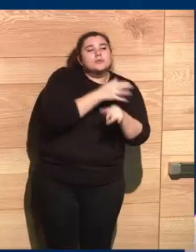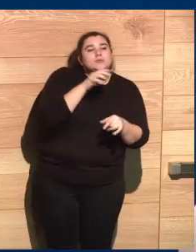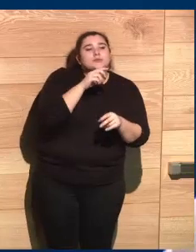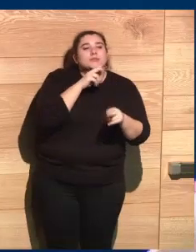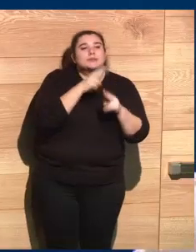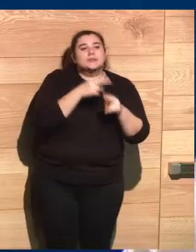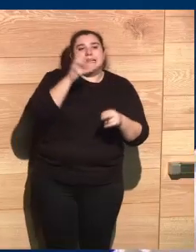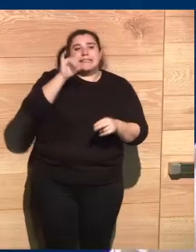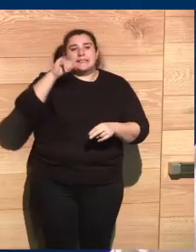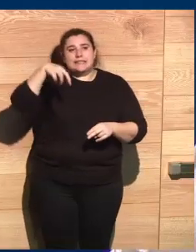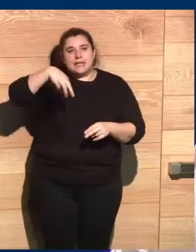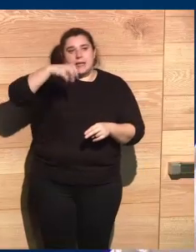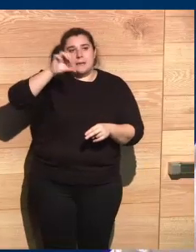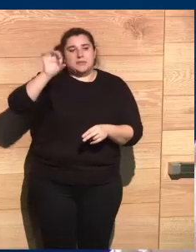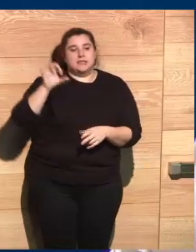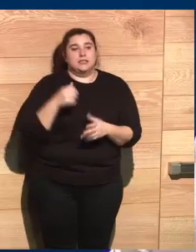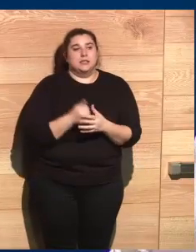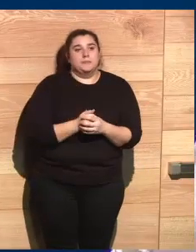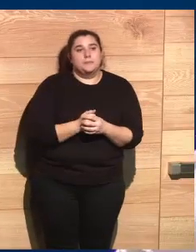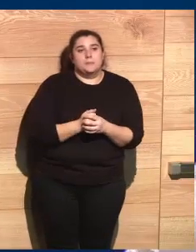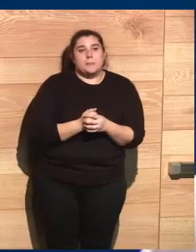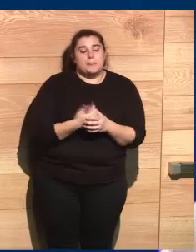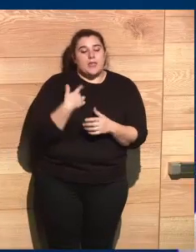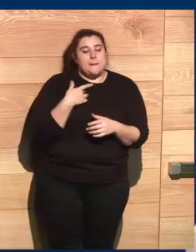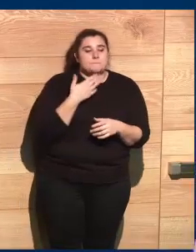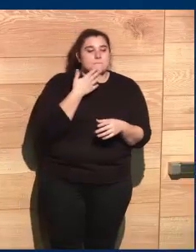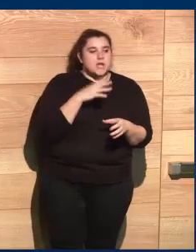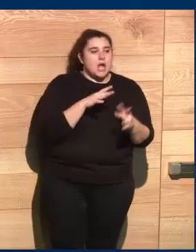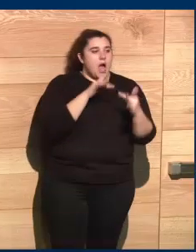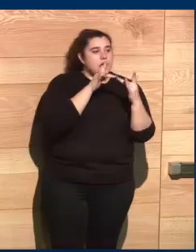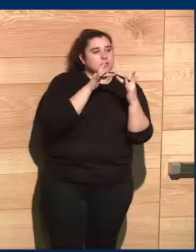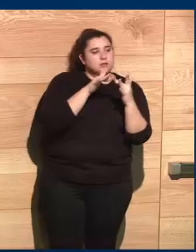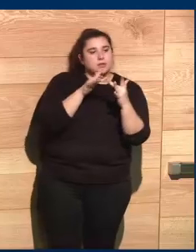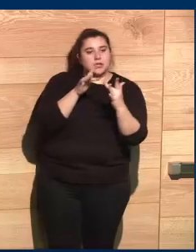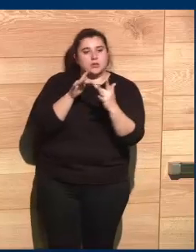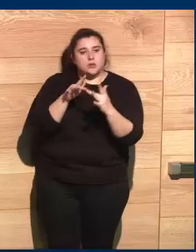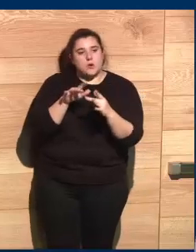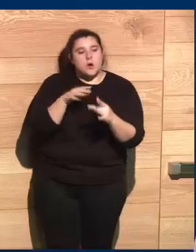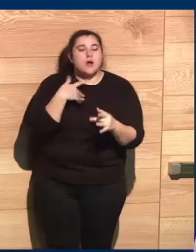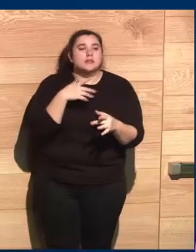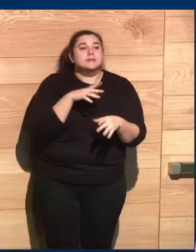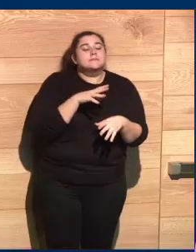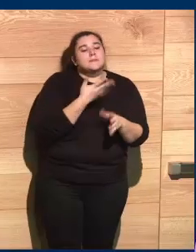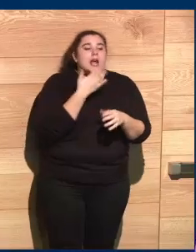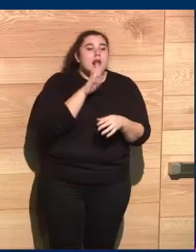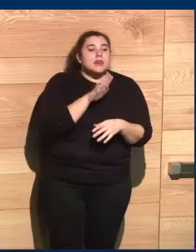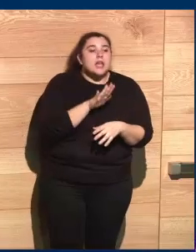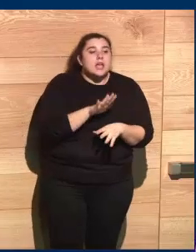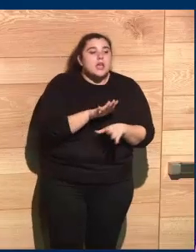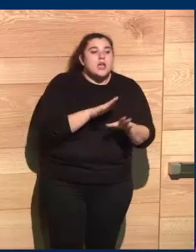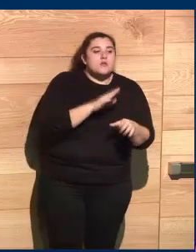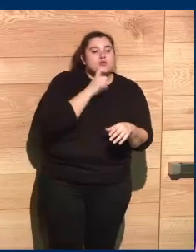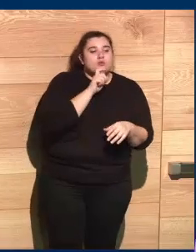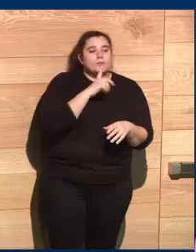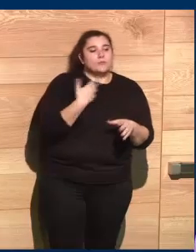ver más visualizaciones de datos interactivas que parezcan un videojuego, en la que tú, por ejemplo, puedas interactuar con